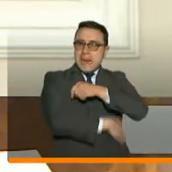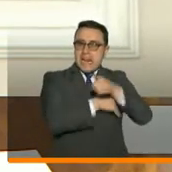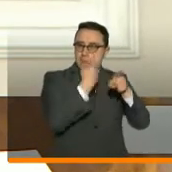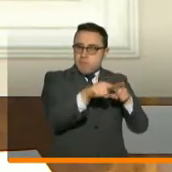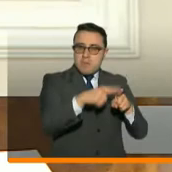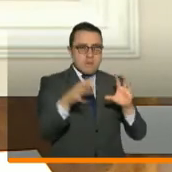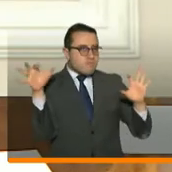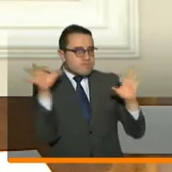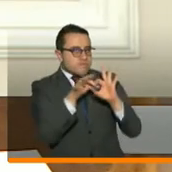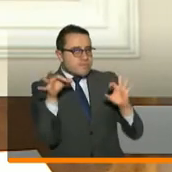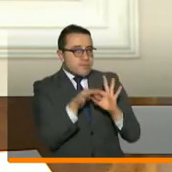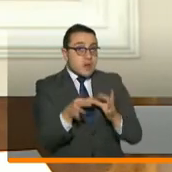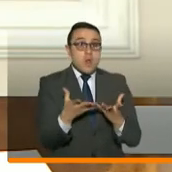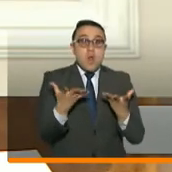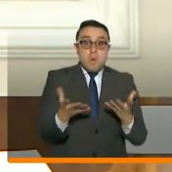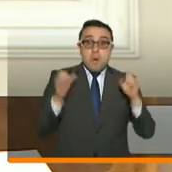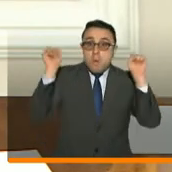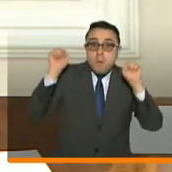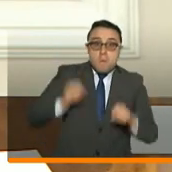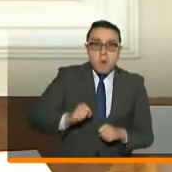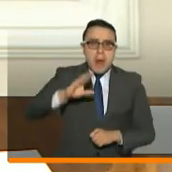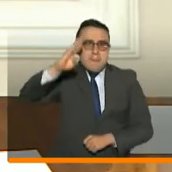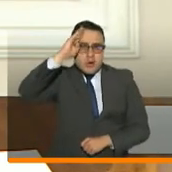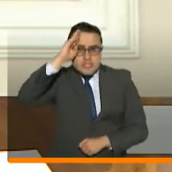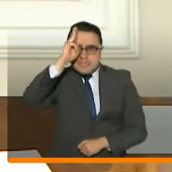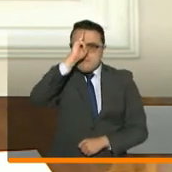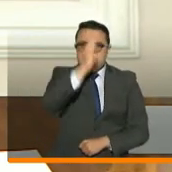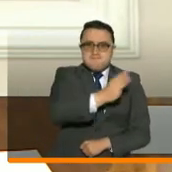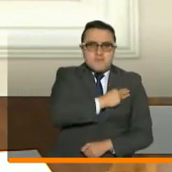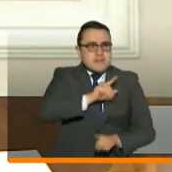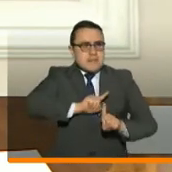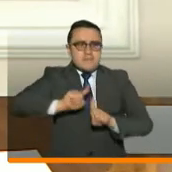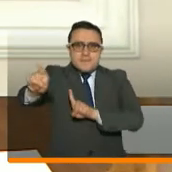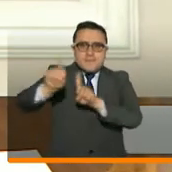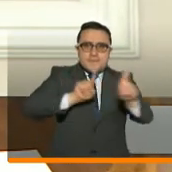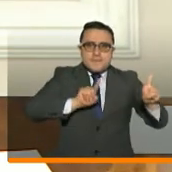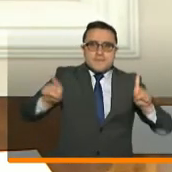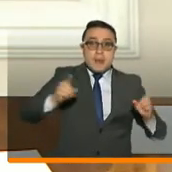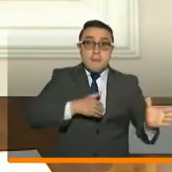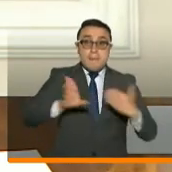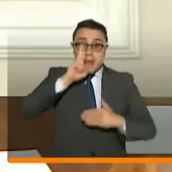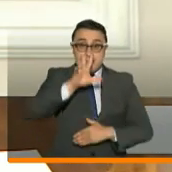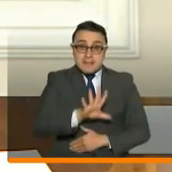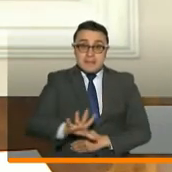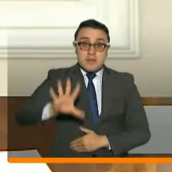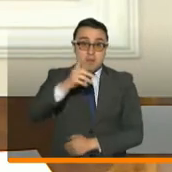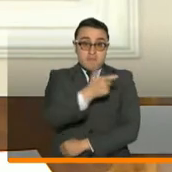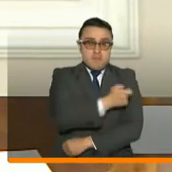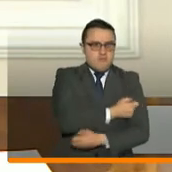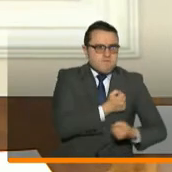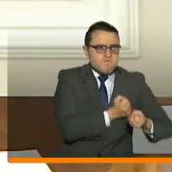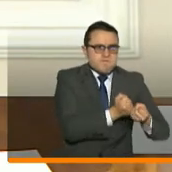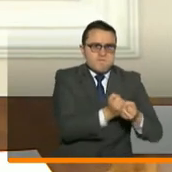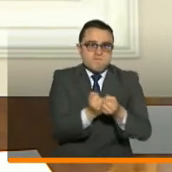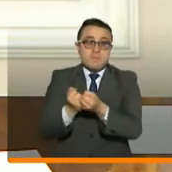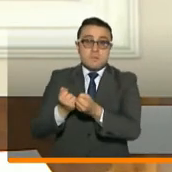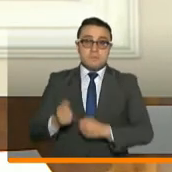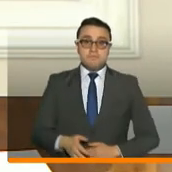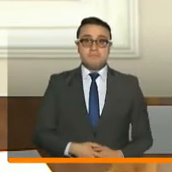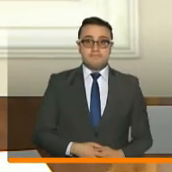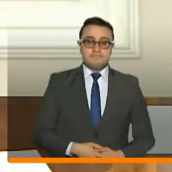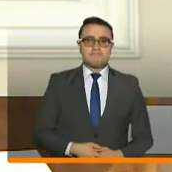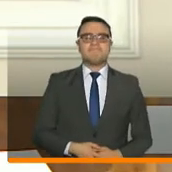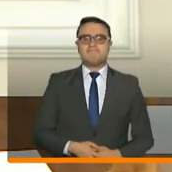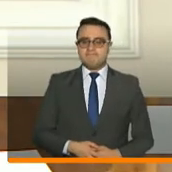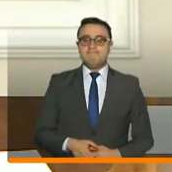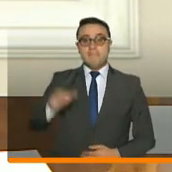desplegar todas las capacidades de la fuerza pública para acompañar el plan nacional de vacunación este trabajo que adelantaba también